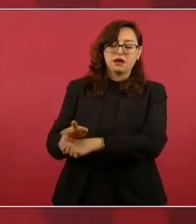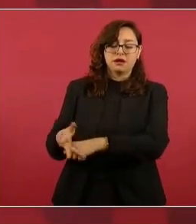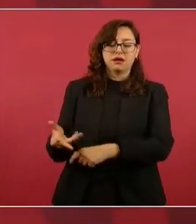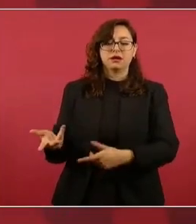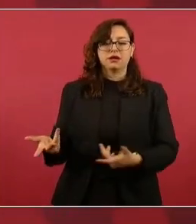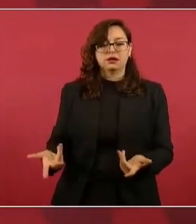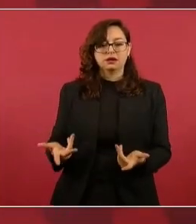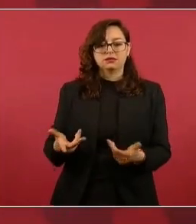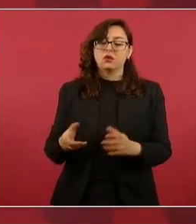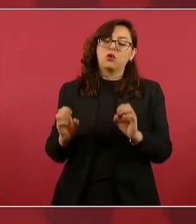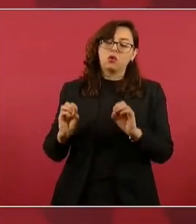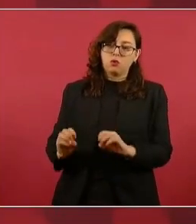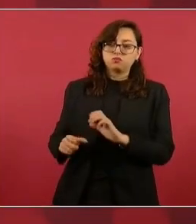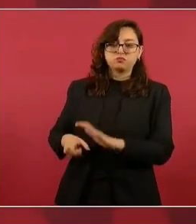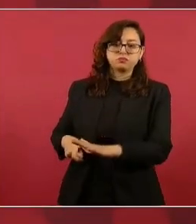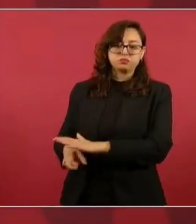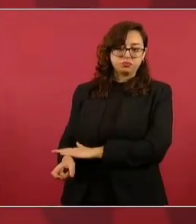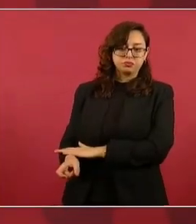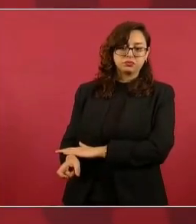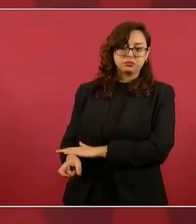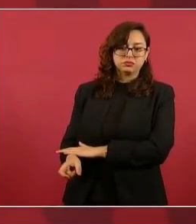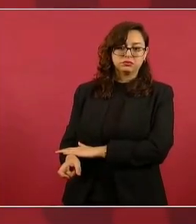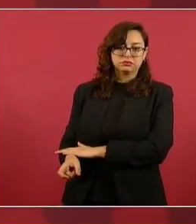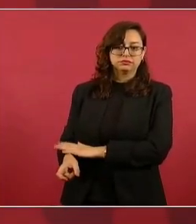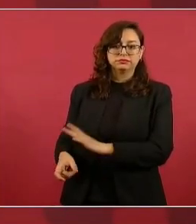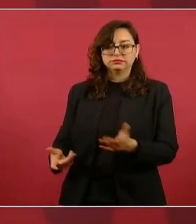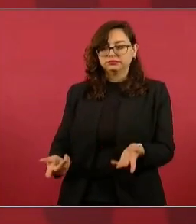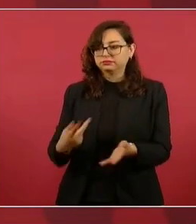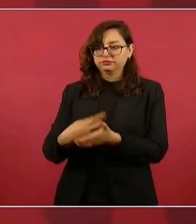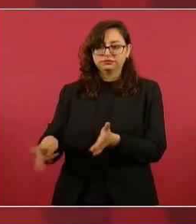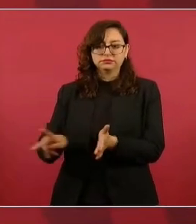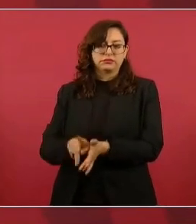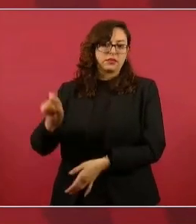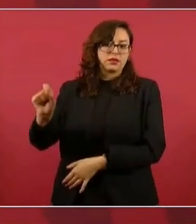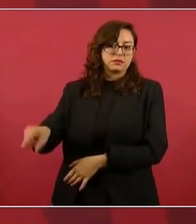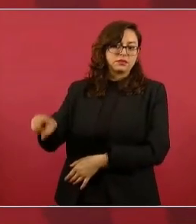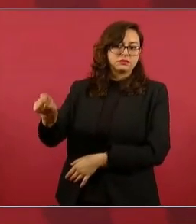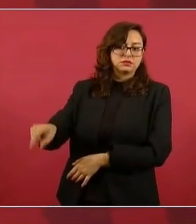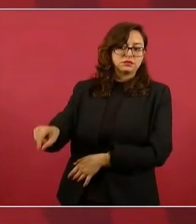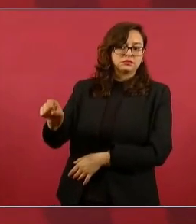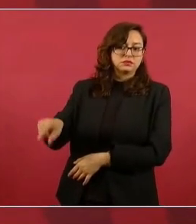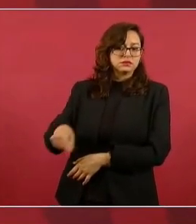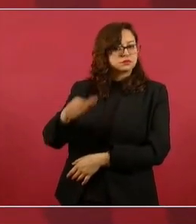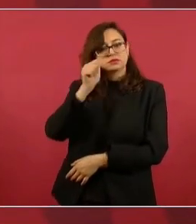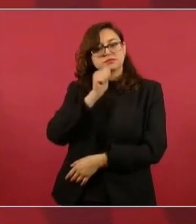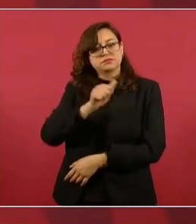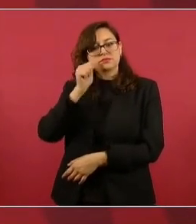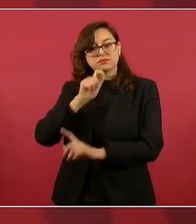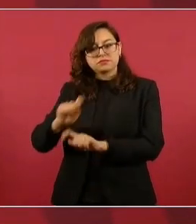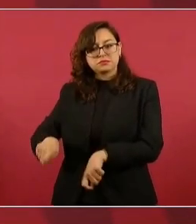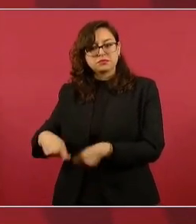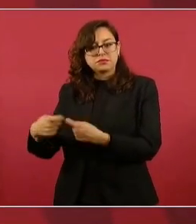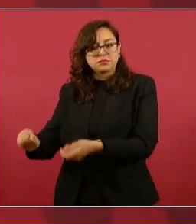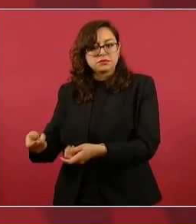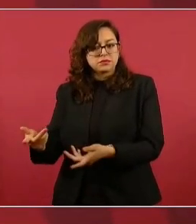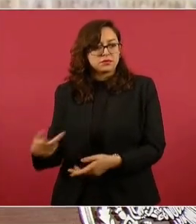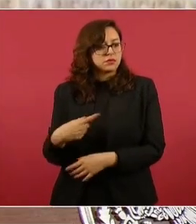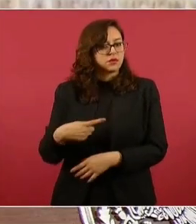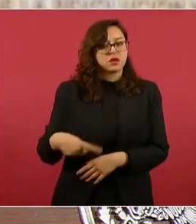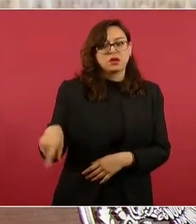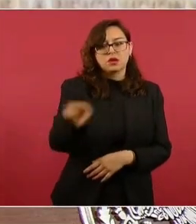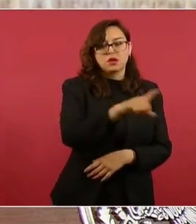casos los que dan dinero, son los que tienen las plazas, y hay trabajadores